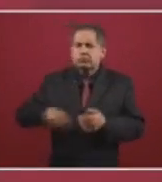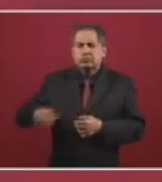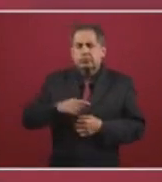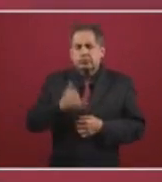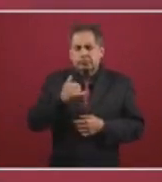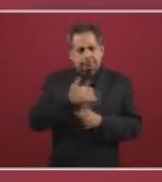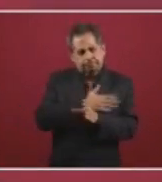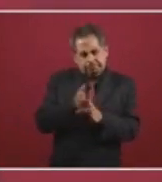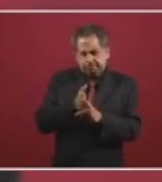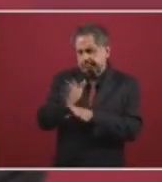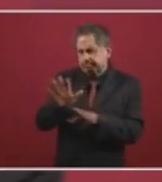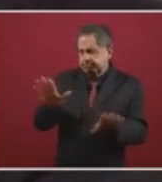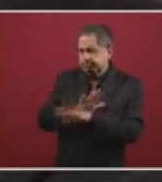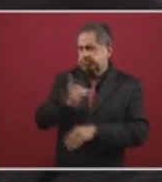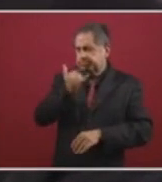rectificar.